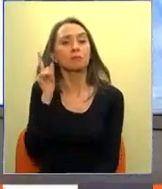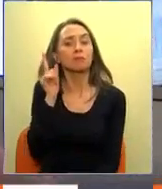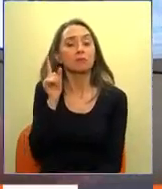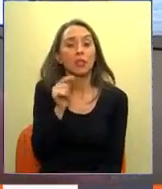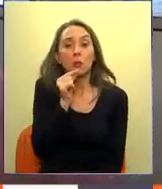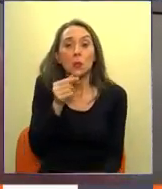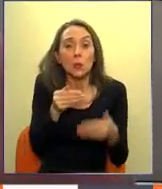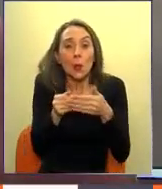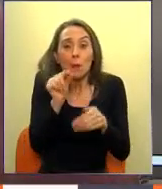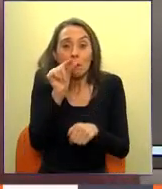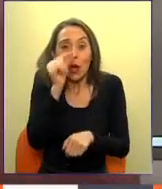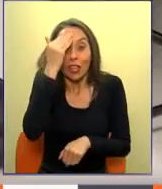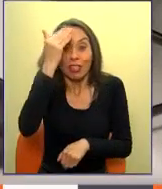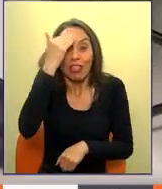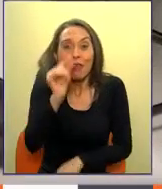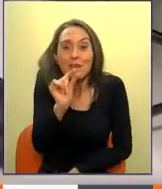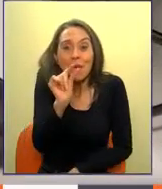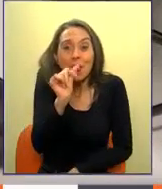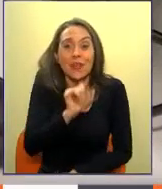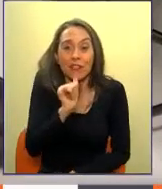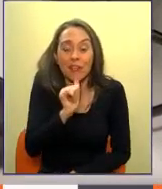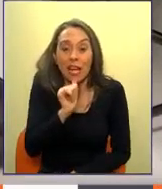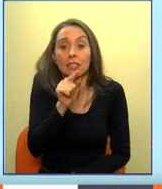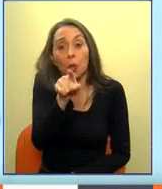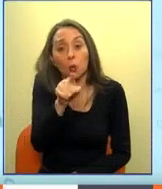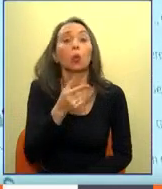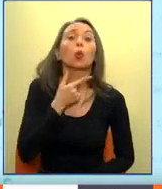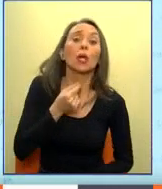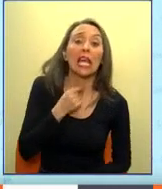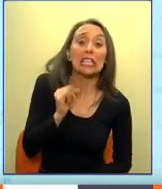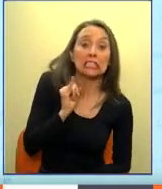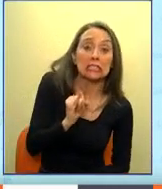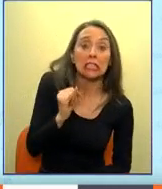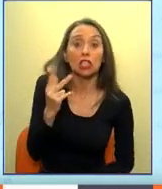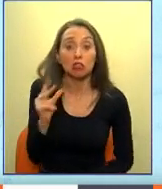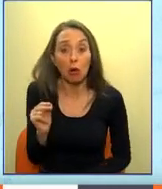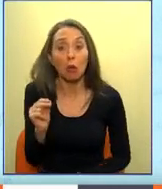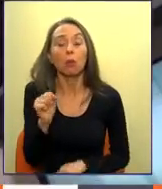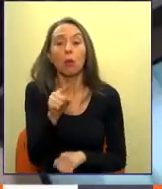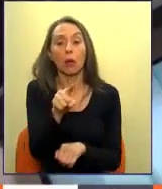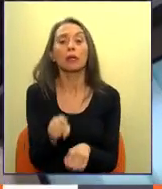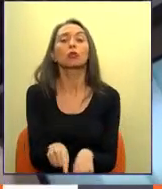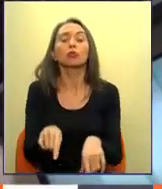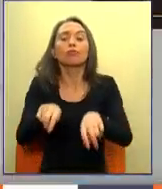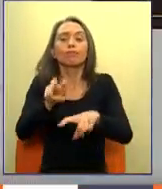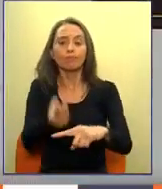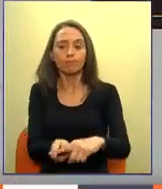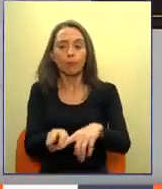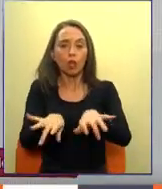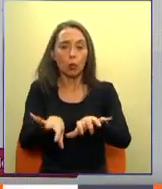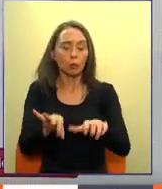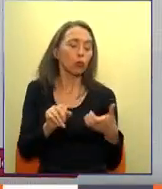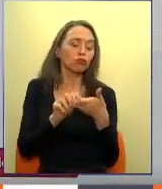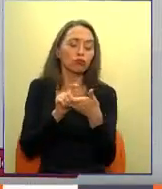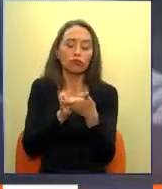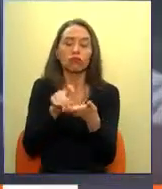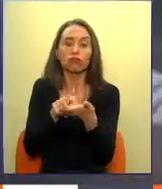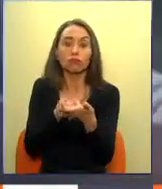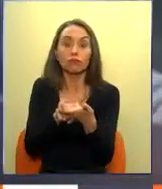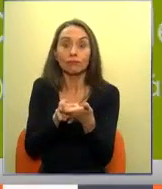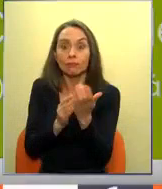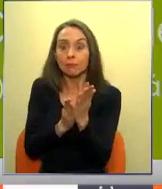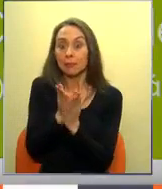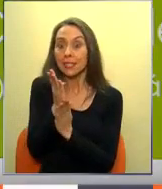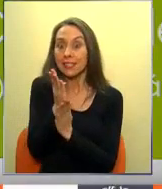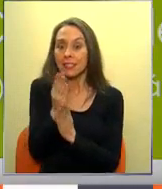queda poco, muy poco, para que, si lo desea, esté así, al frente de su computador o celular, a punto de iniciar el